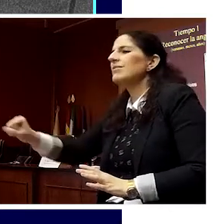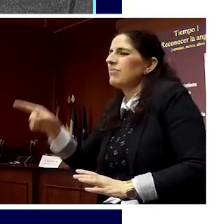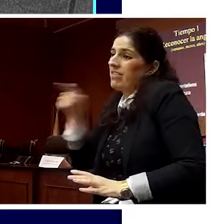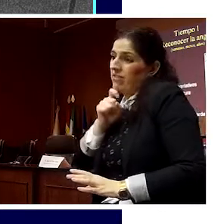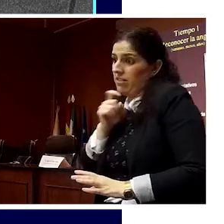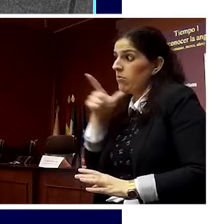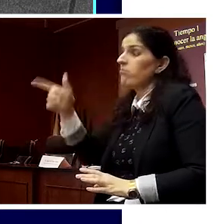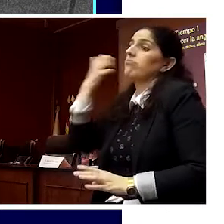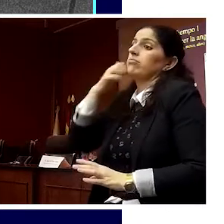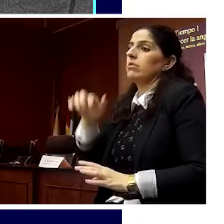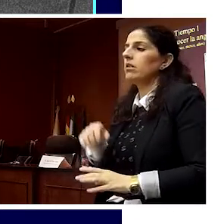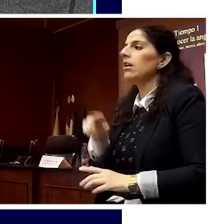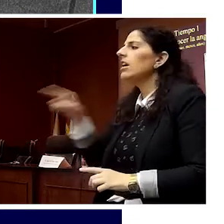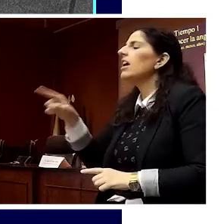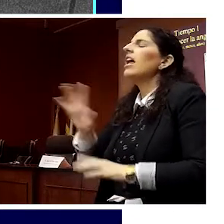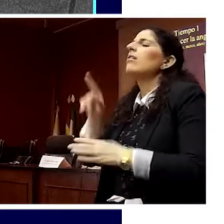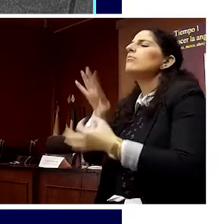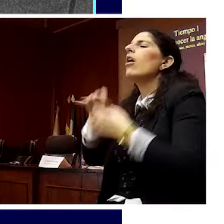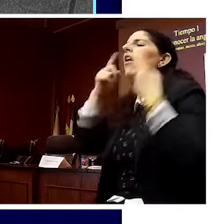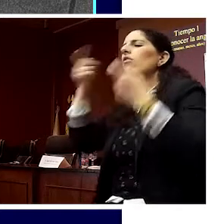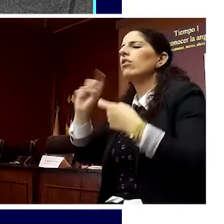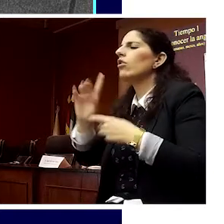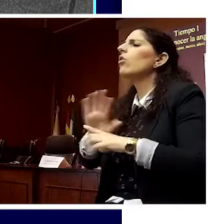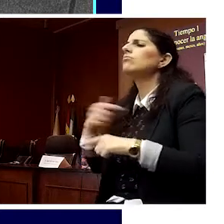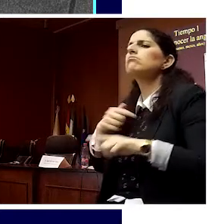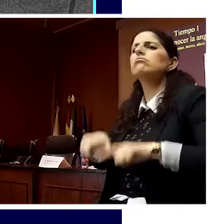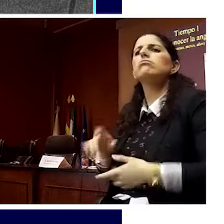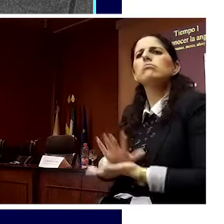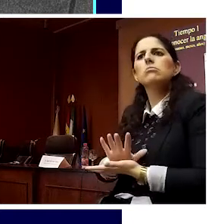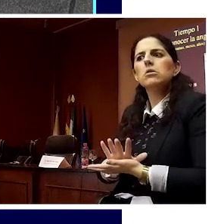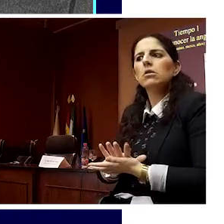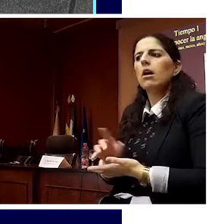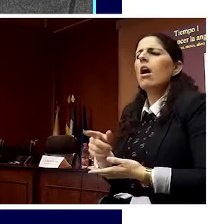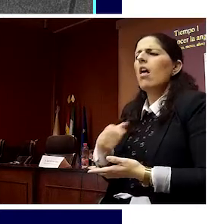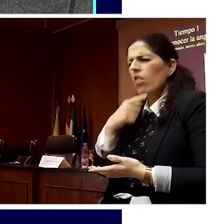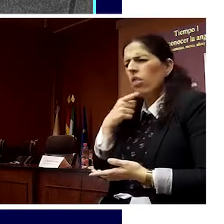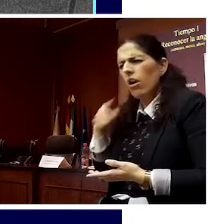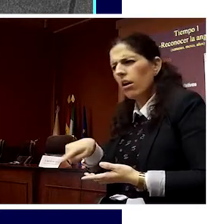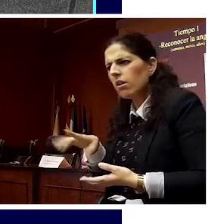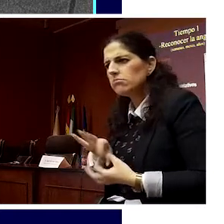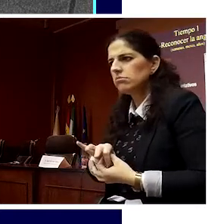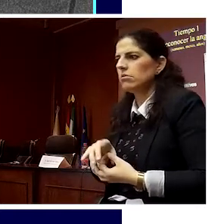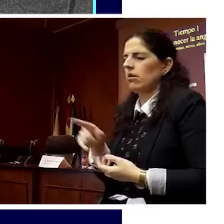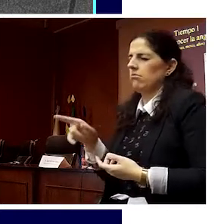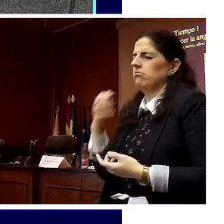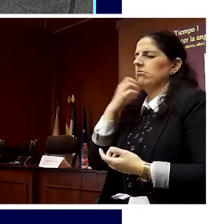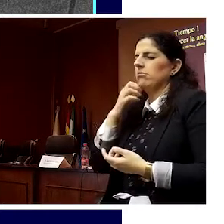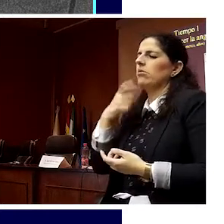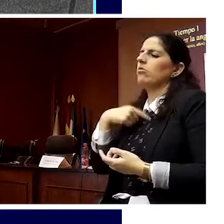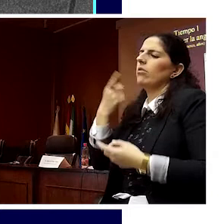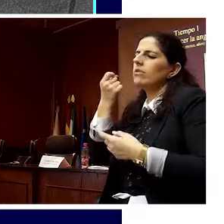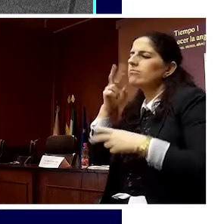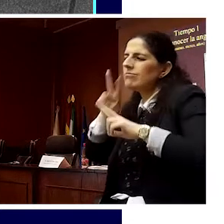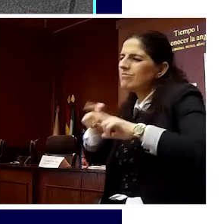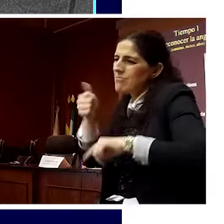reposo, lo cual pues es un poco raro, ¿no? Cuando preguntamos e investigamos, ¿no?